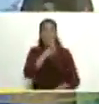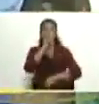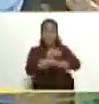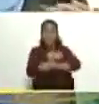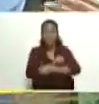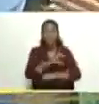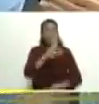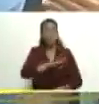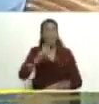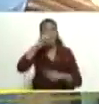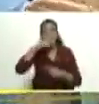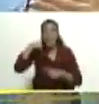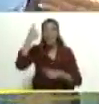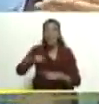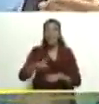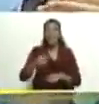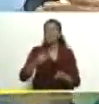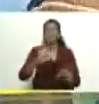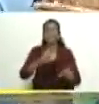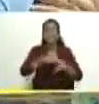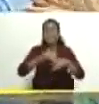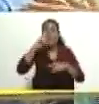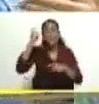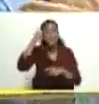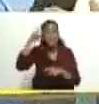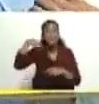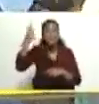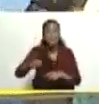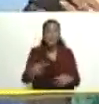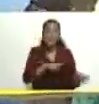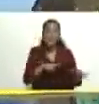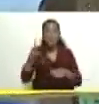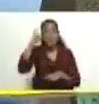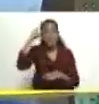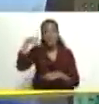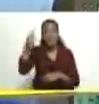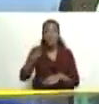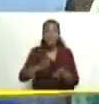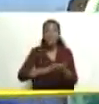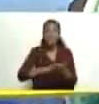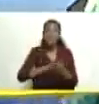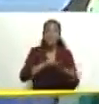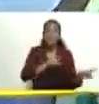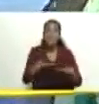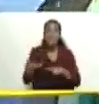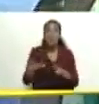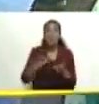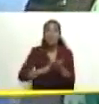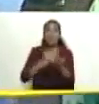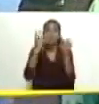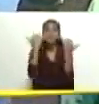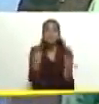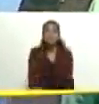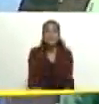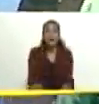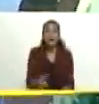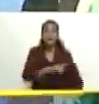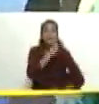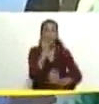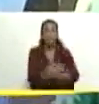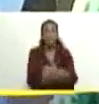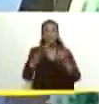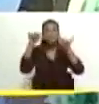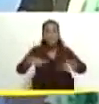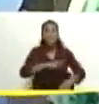Así es. Mañana mismo que esté el camión aquí. Bueno. Gracias, presidente. Hay que ir resolviendo los asuntos así para que la comunidad se empodere.